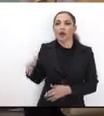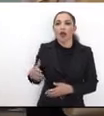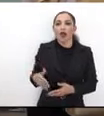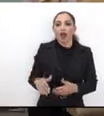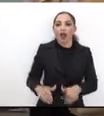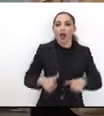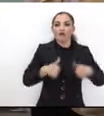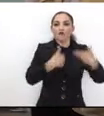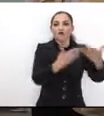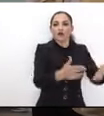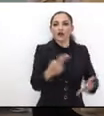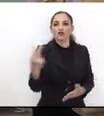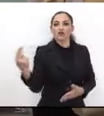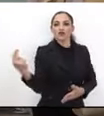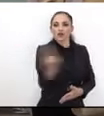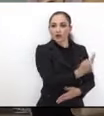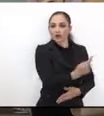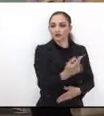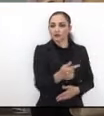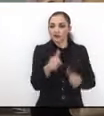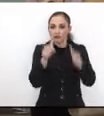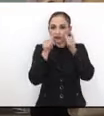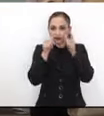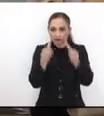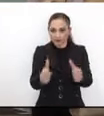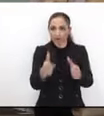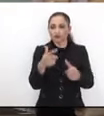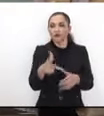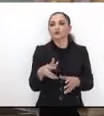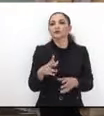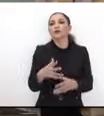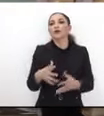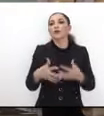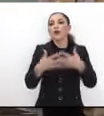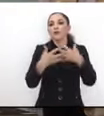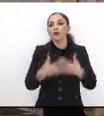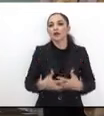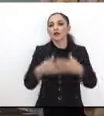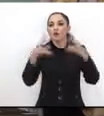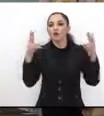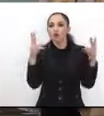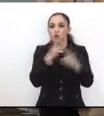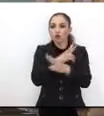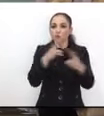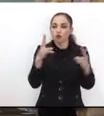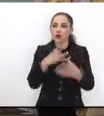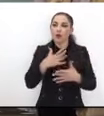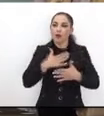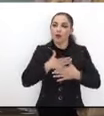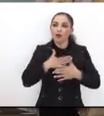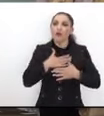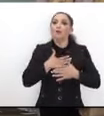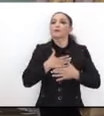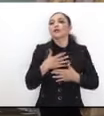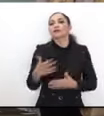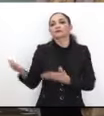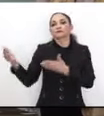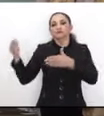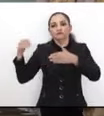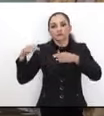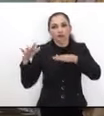es, complementa a esta unidad aquí, que son el triage respiratorio, y ahí están siendo valorados estos pacientes que llegan. Ahí